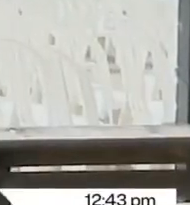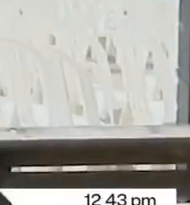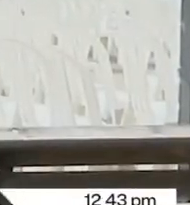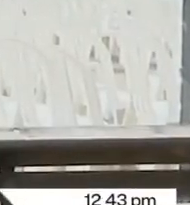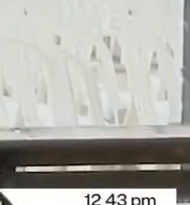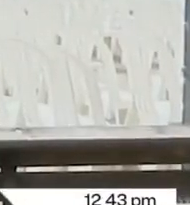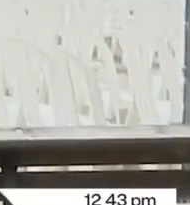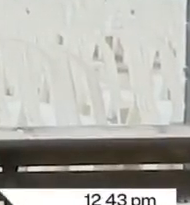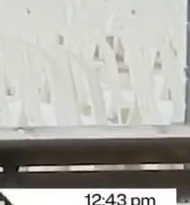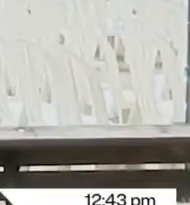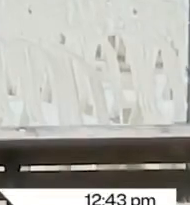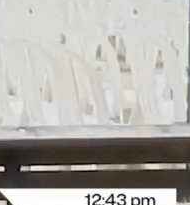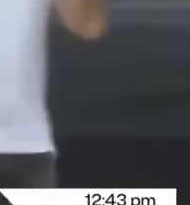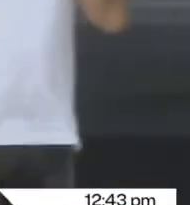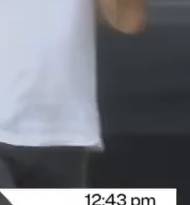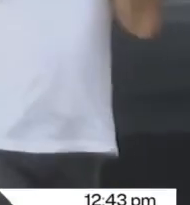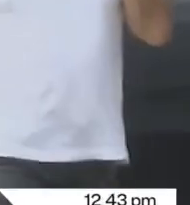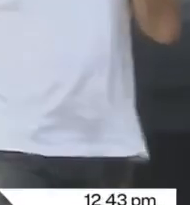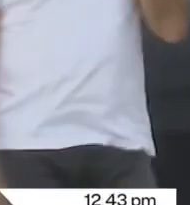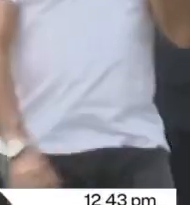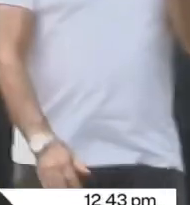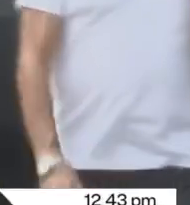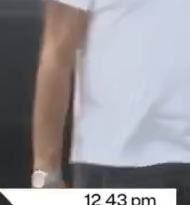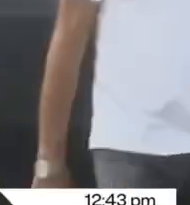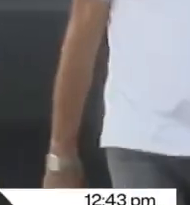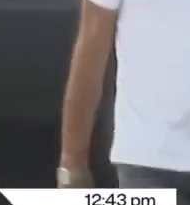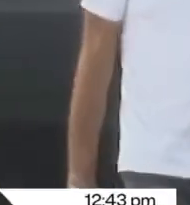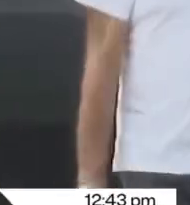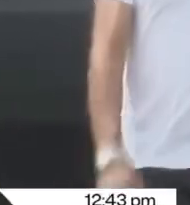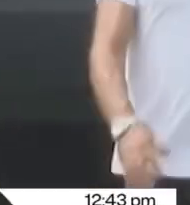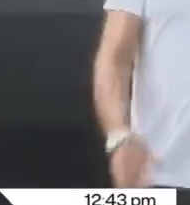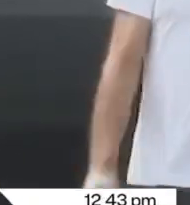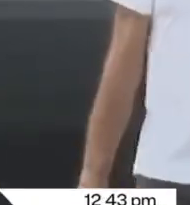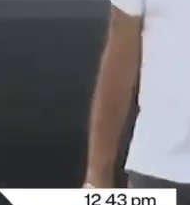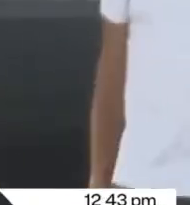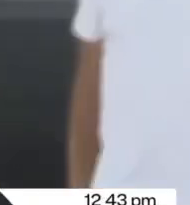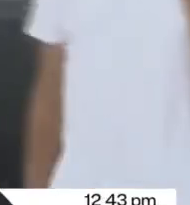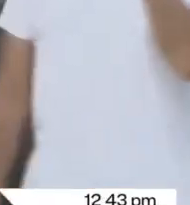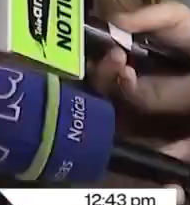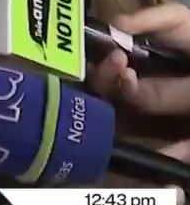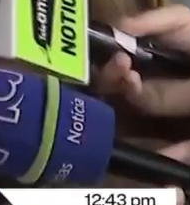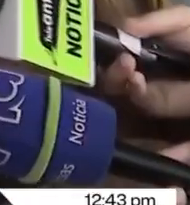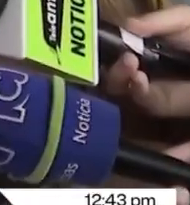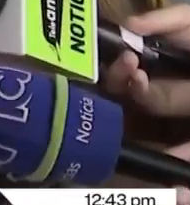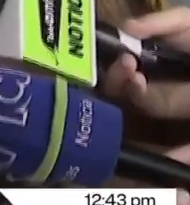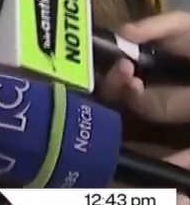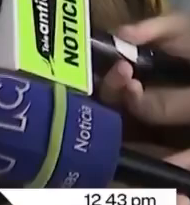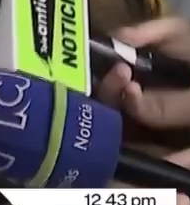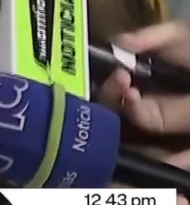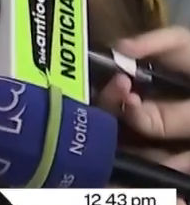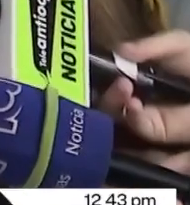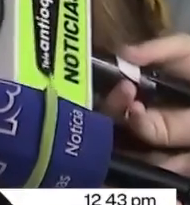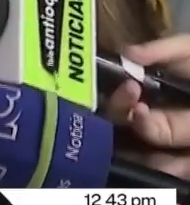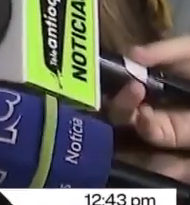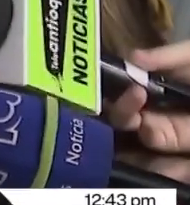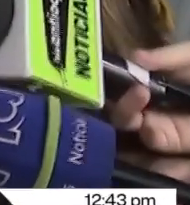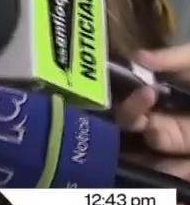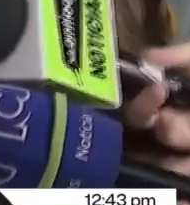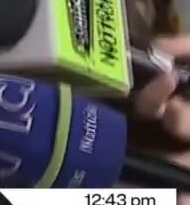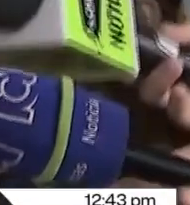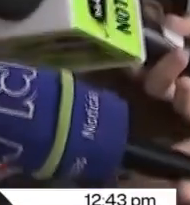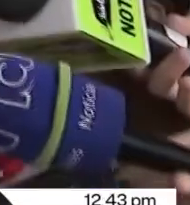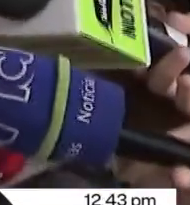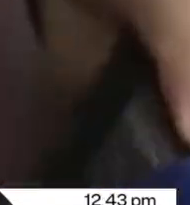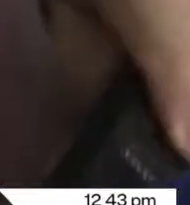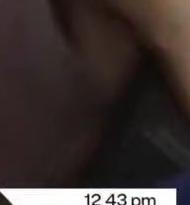eso de las 2 de la tarde y aquí ya todo está dispuesto para que comience este acto de posición ya también han comenzado a llegar